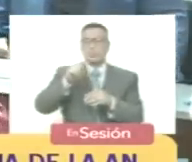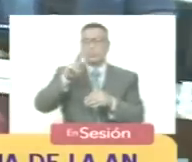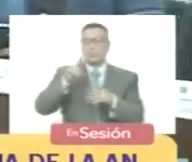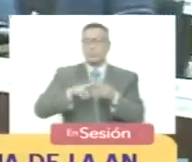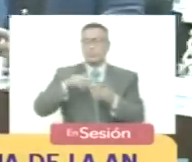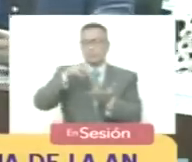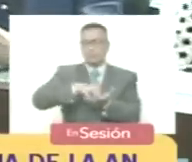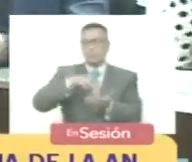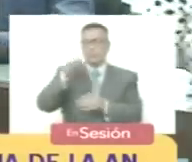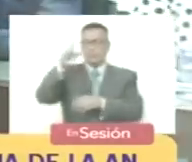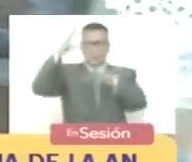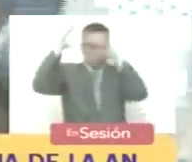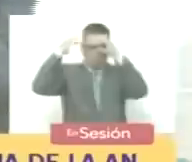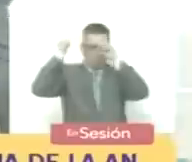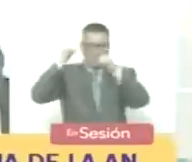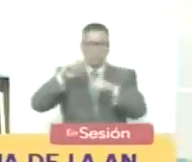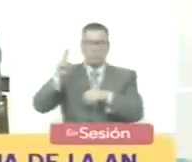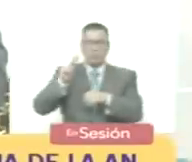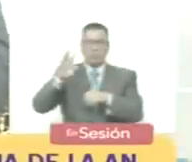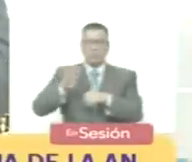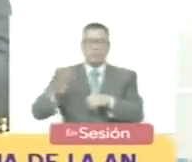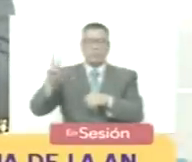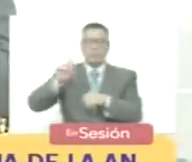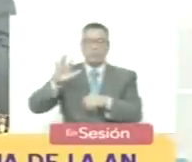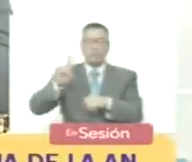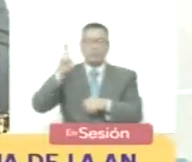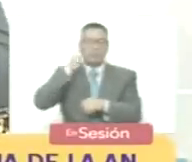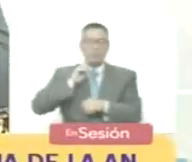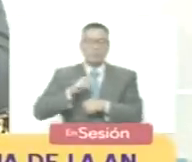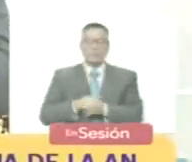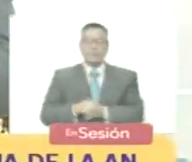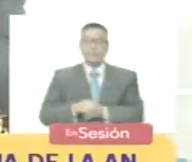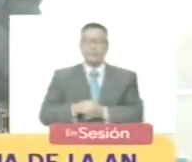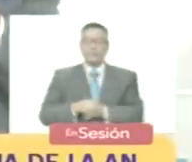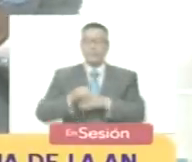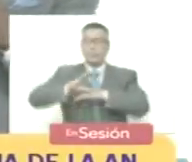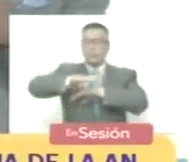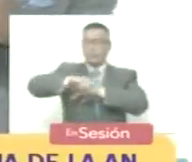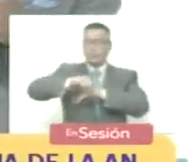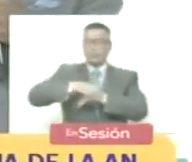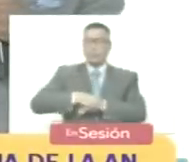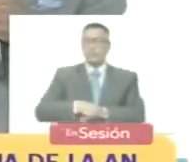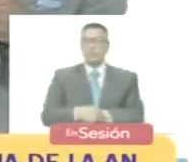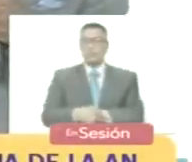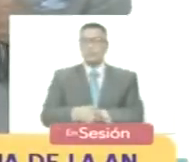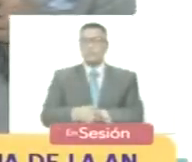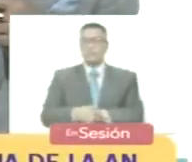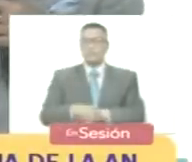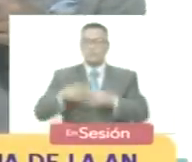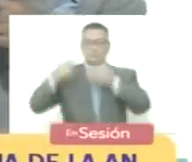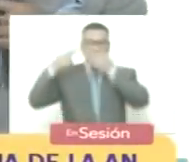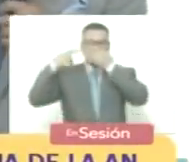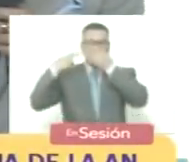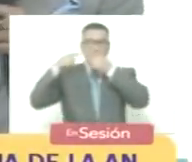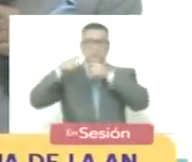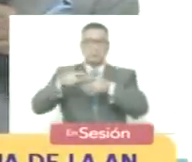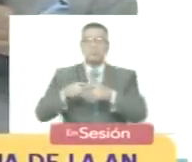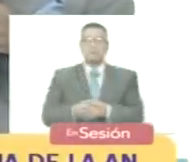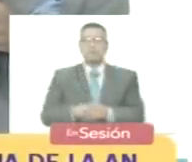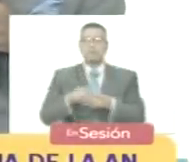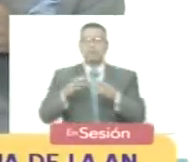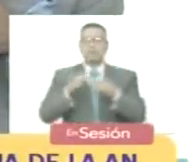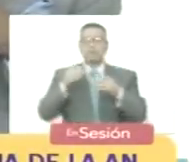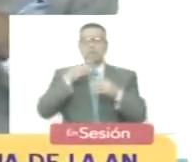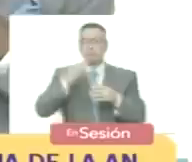la embajada de la República Bolivariana de Venezuela. Se la robaron, la secuestraron, la allanaron y